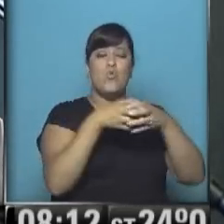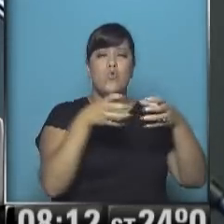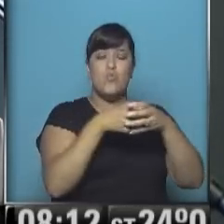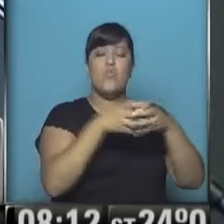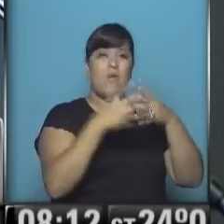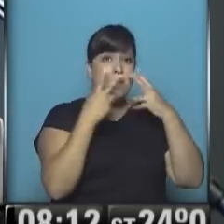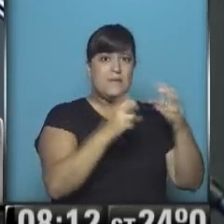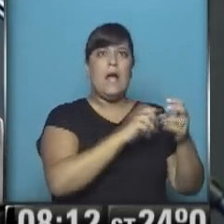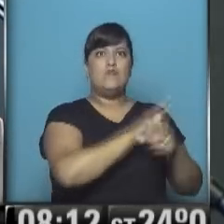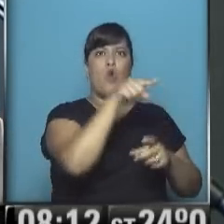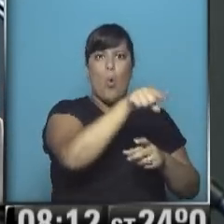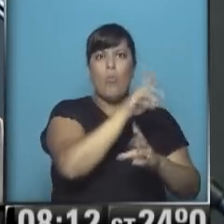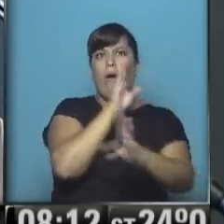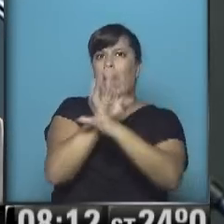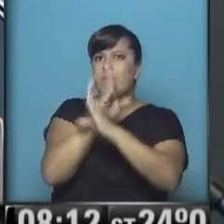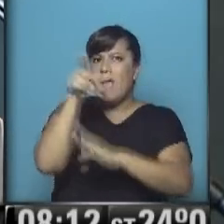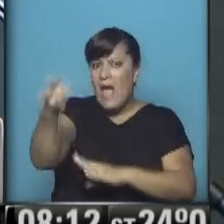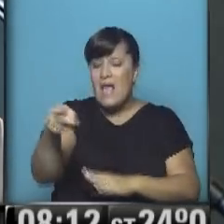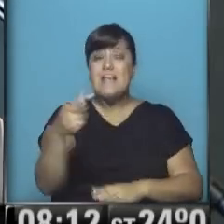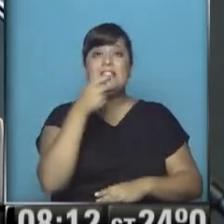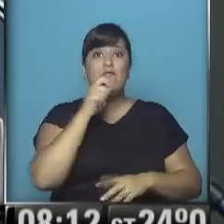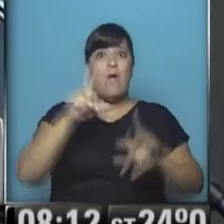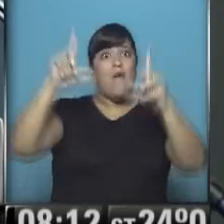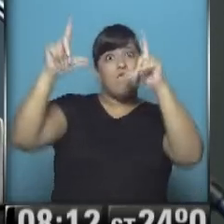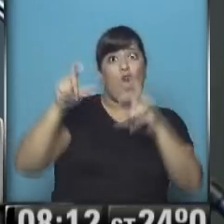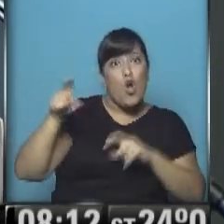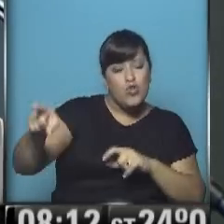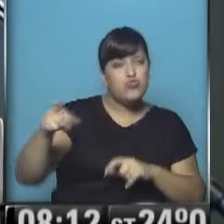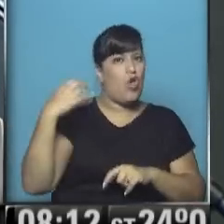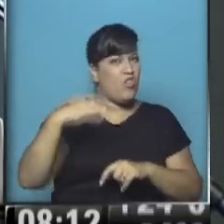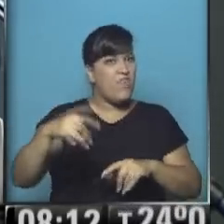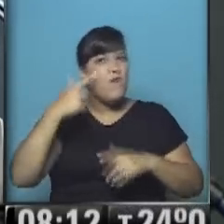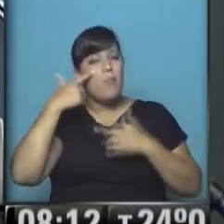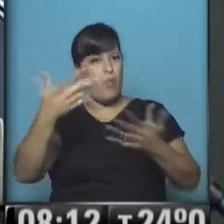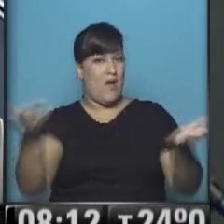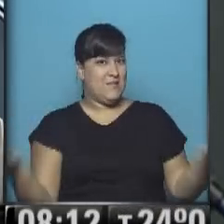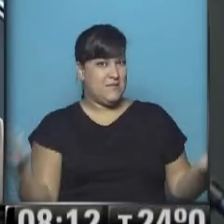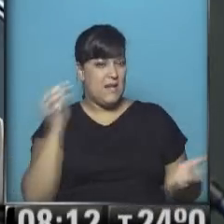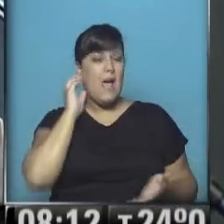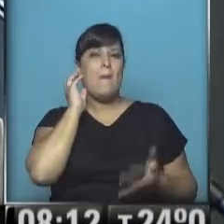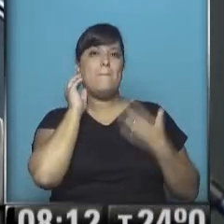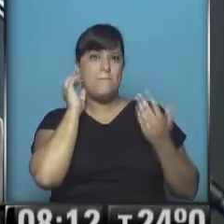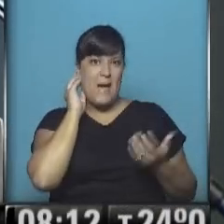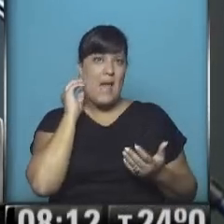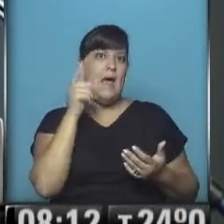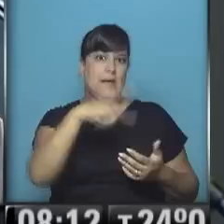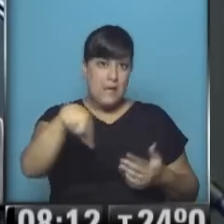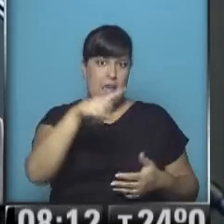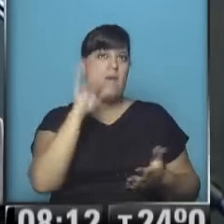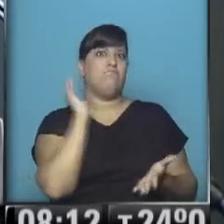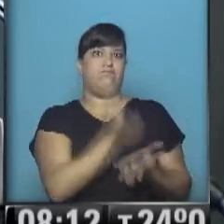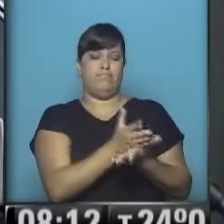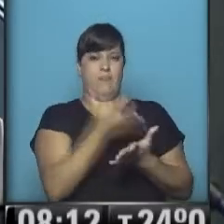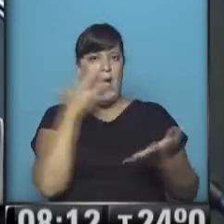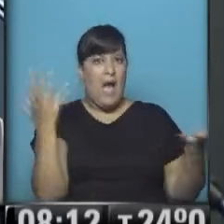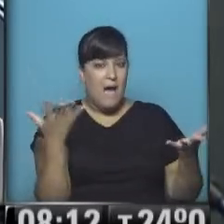si efectivamente ha habido una fotografía del mismo, lo que tiene que hacer es publicarla para que se tomen cartas en el asunto y verificar